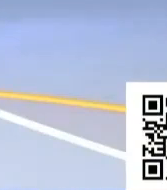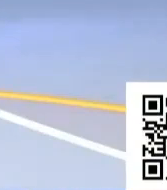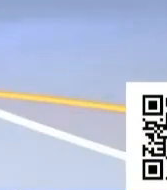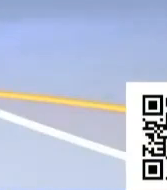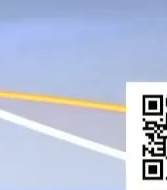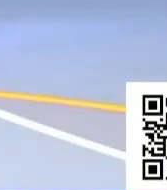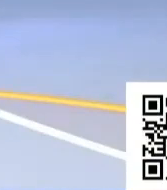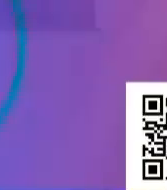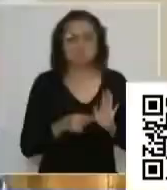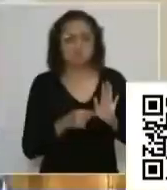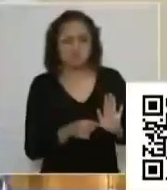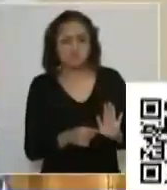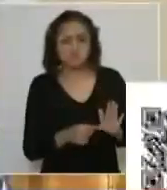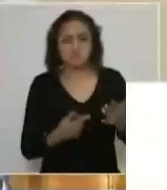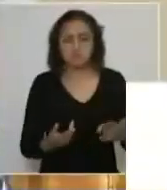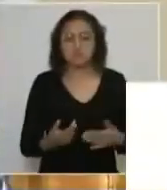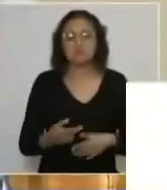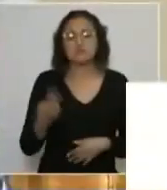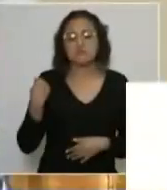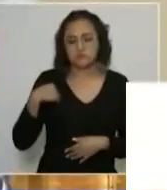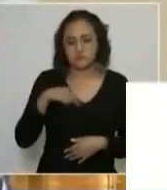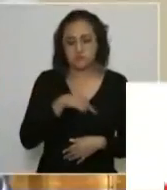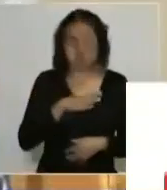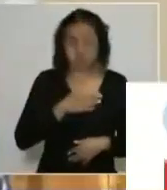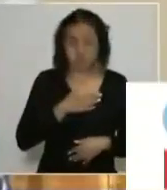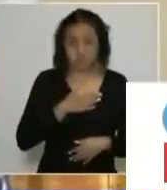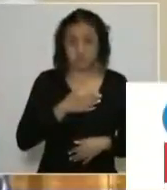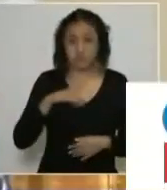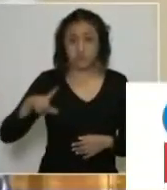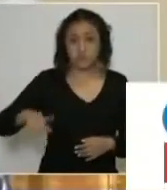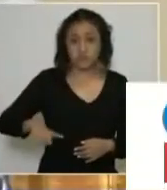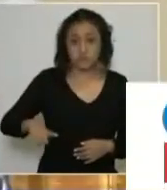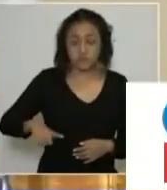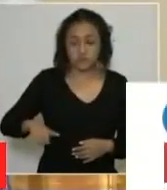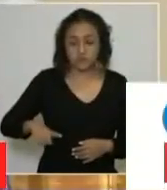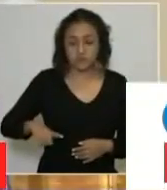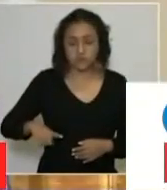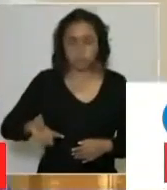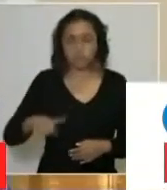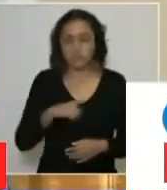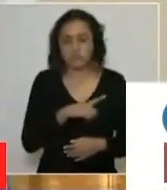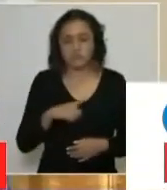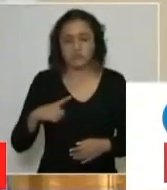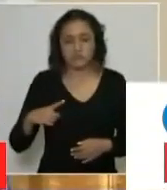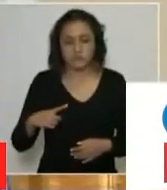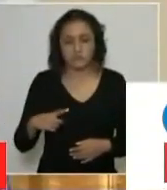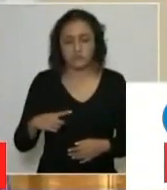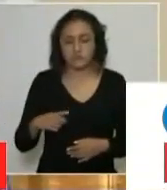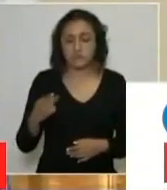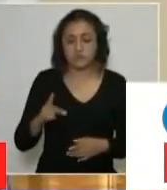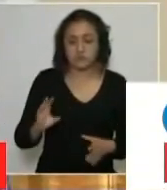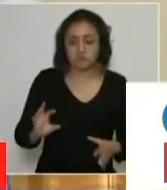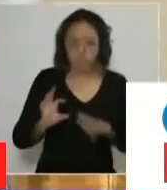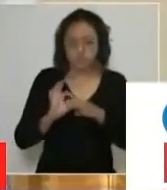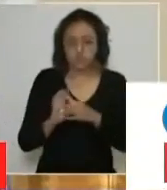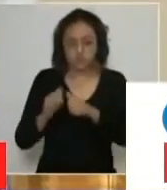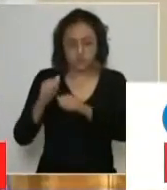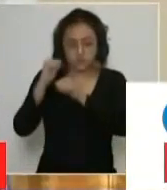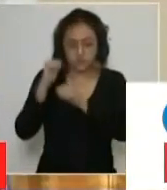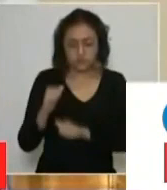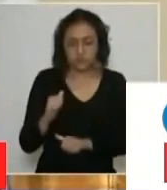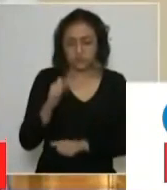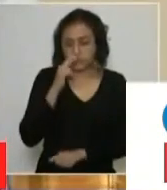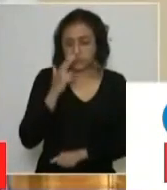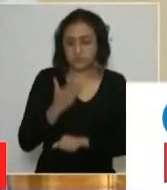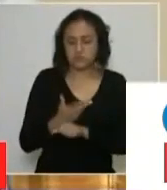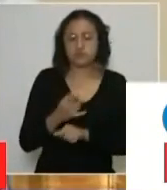lo que dijo. La obligación de del Estado, a través de las autoridades